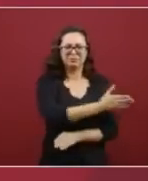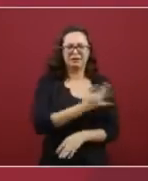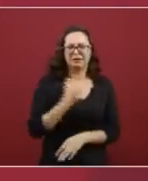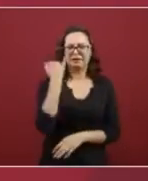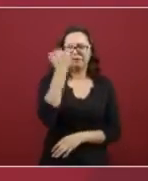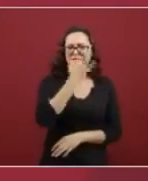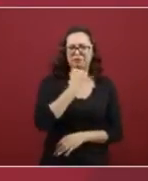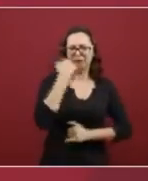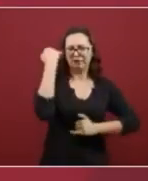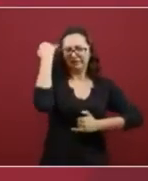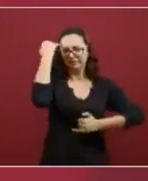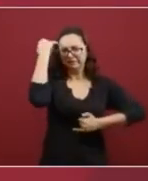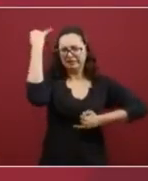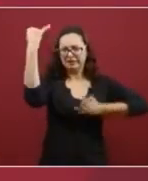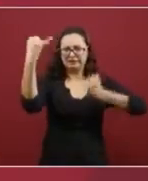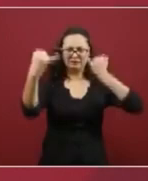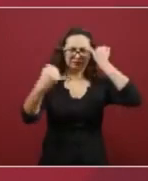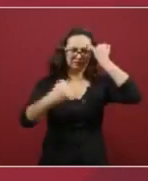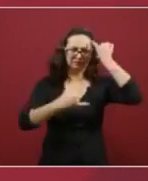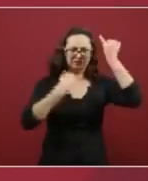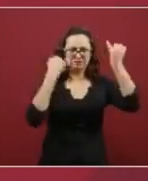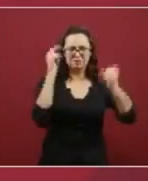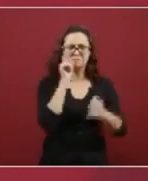que no